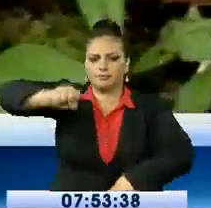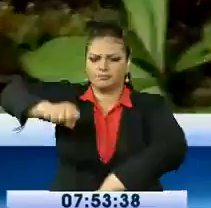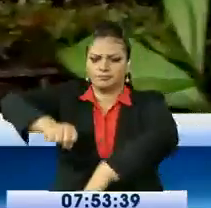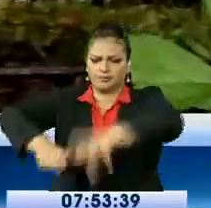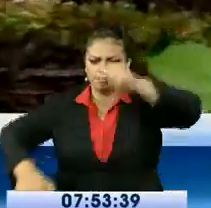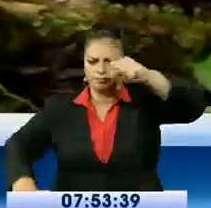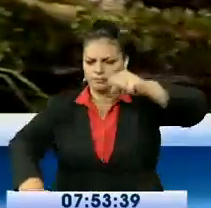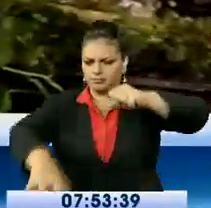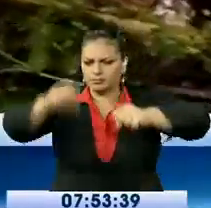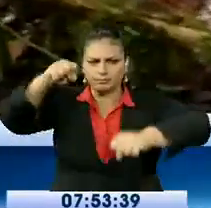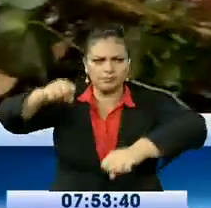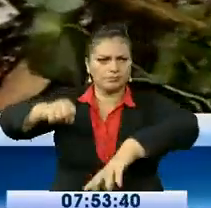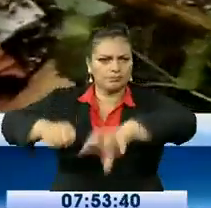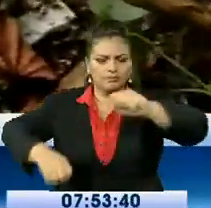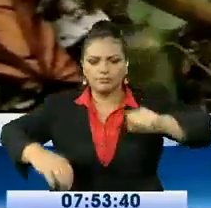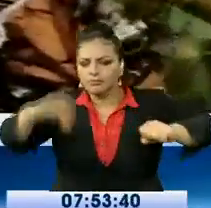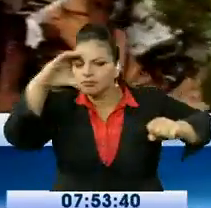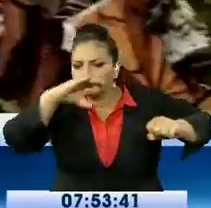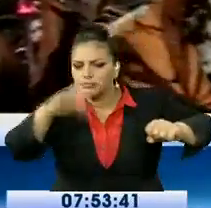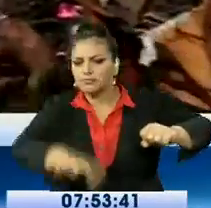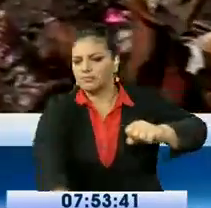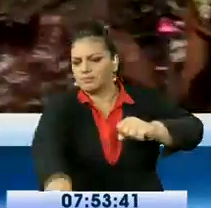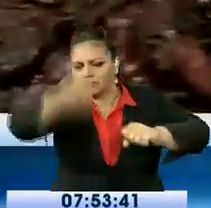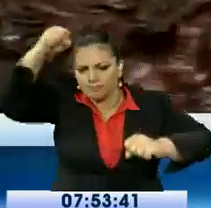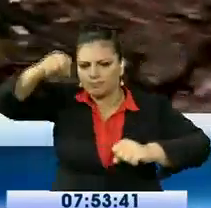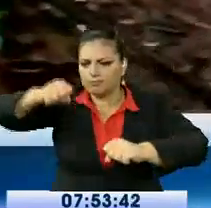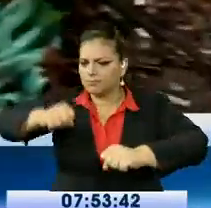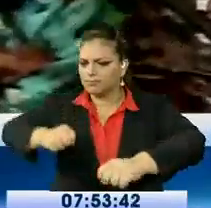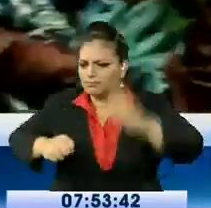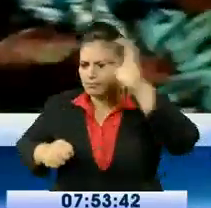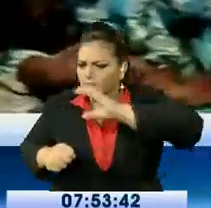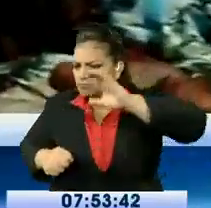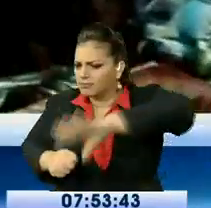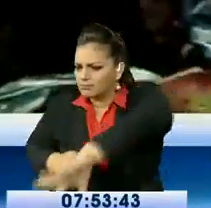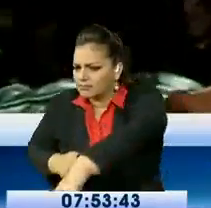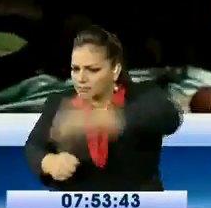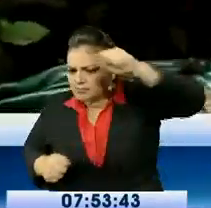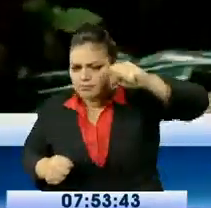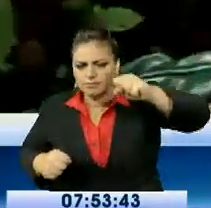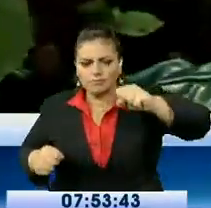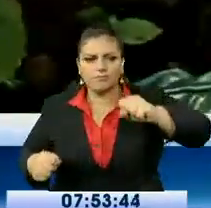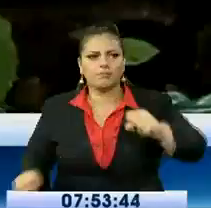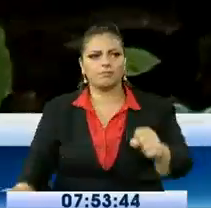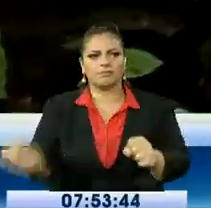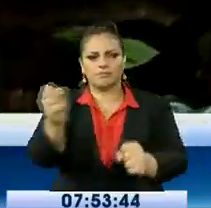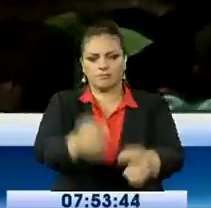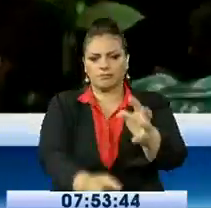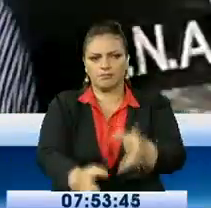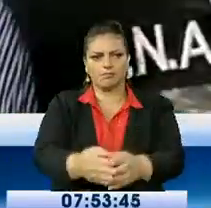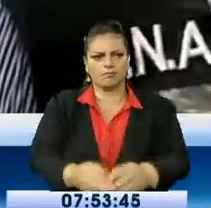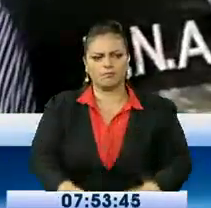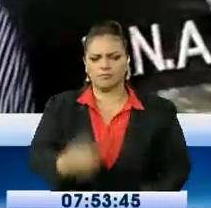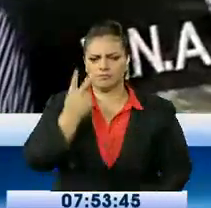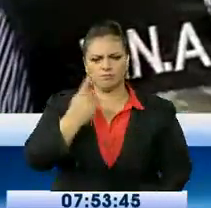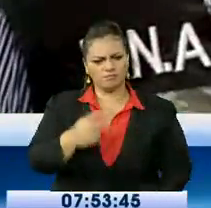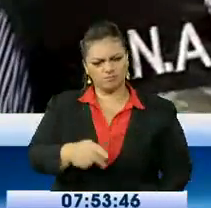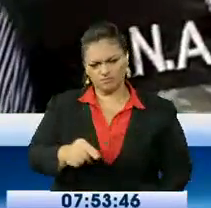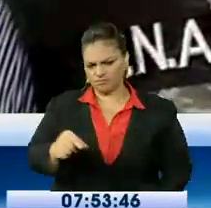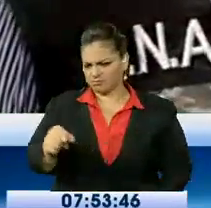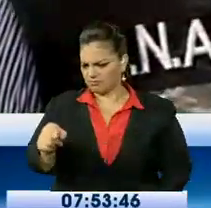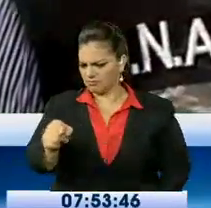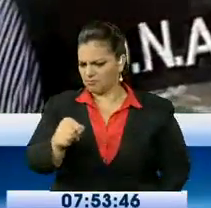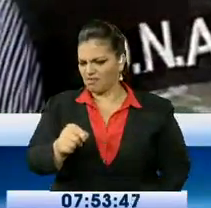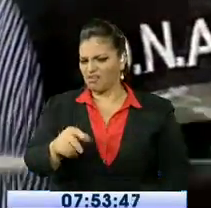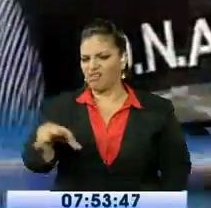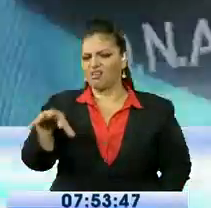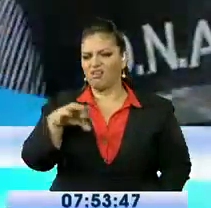también se encontró restos de lo que aparentemente podría ser muestras que en el sitio consumían alcaloide. Es procesada,